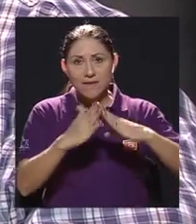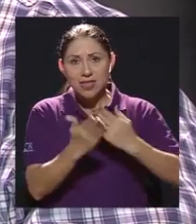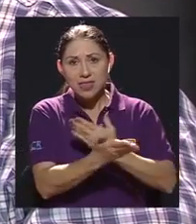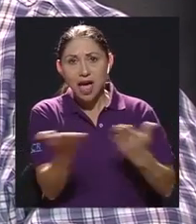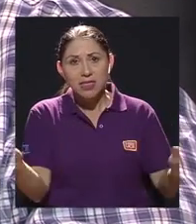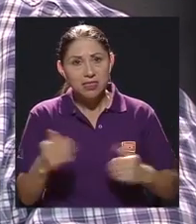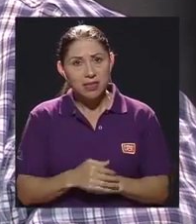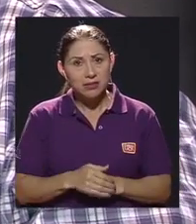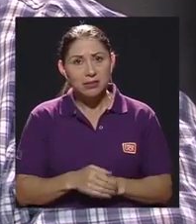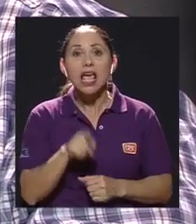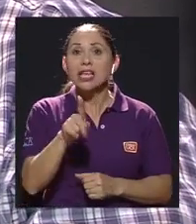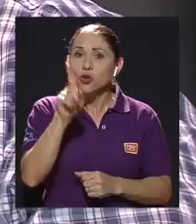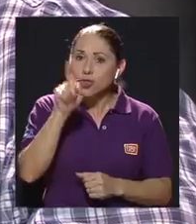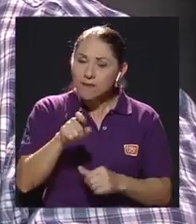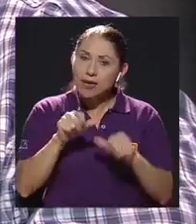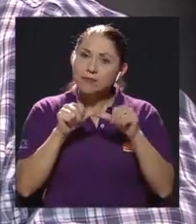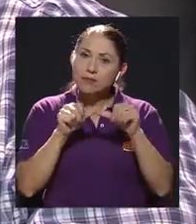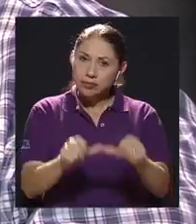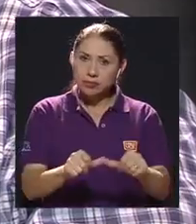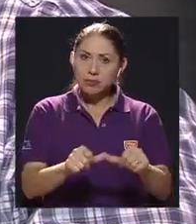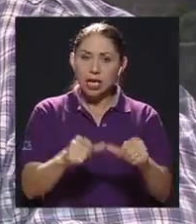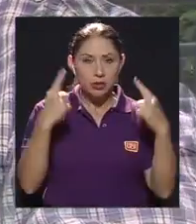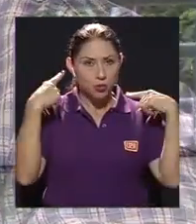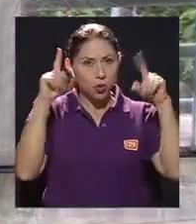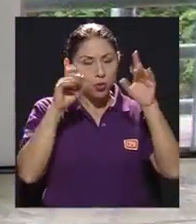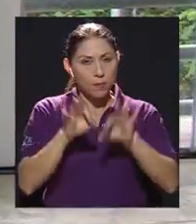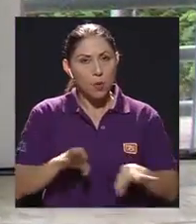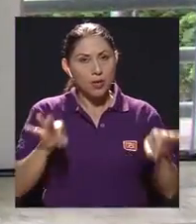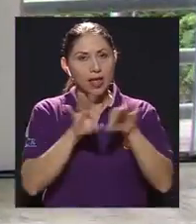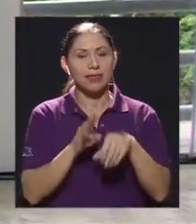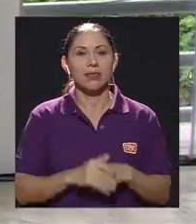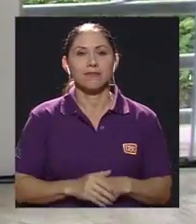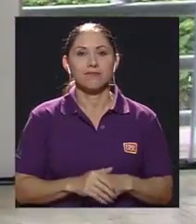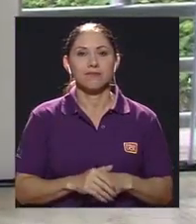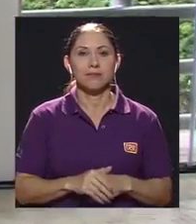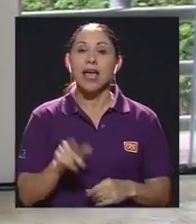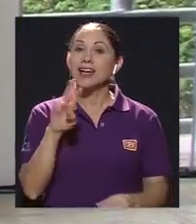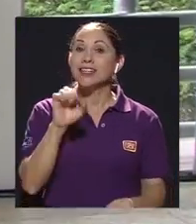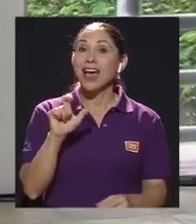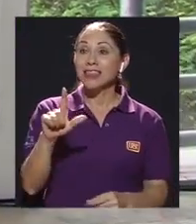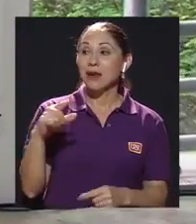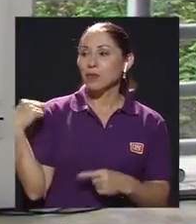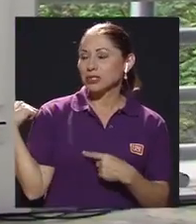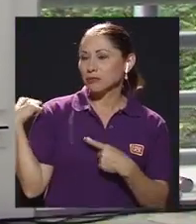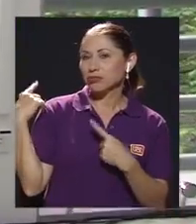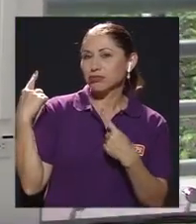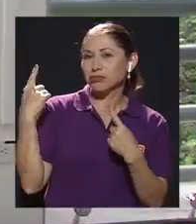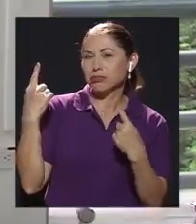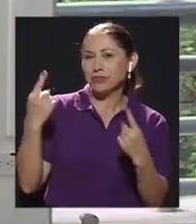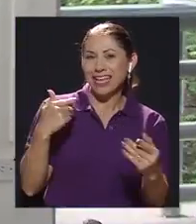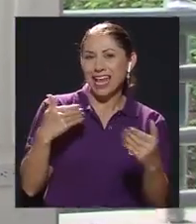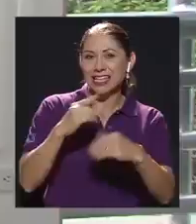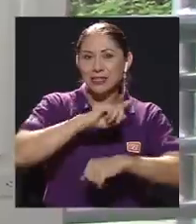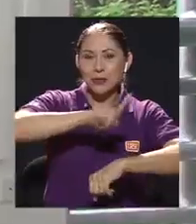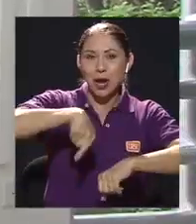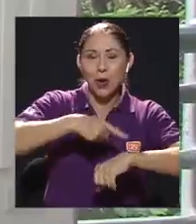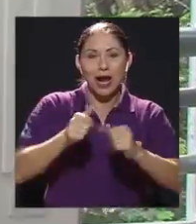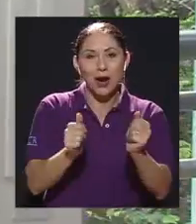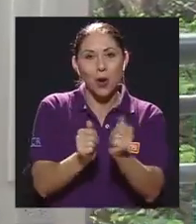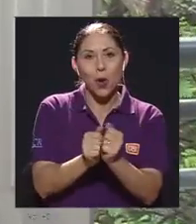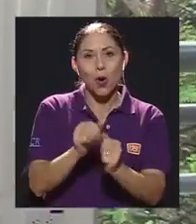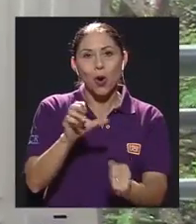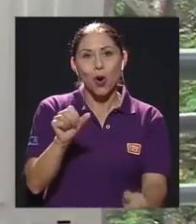que conservarlo, es un logro importante. Randall, pues a lo largo de este viaje de casi una hora con don